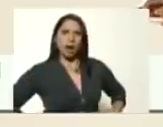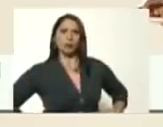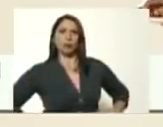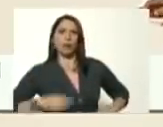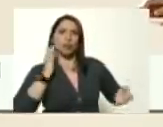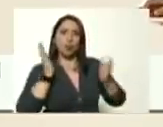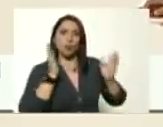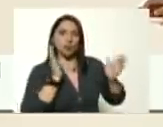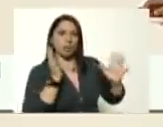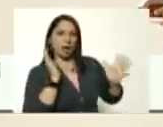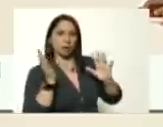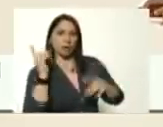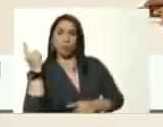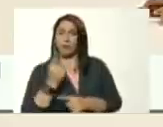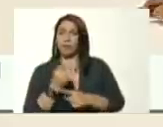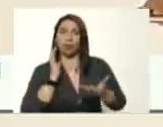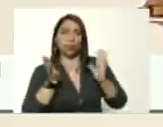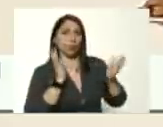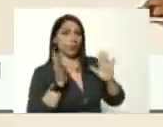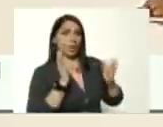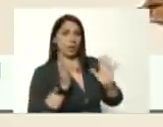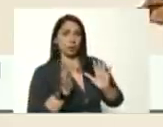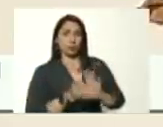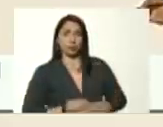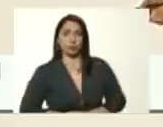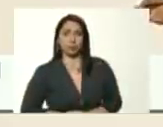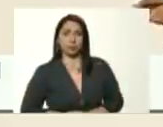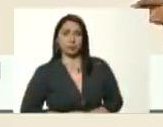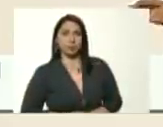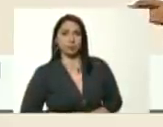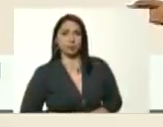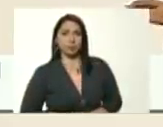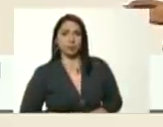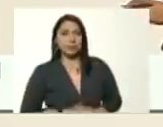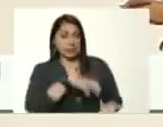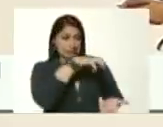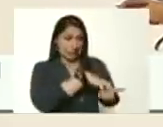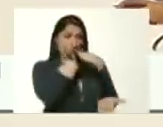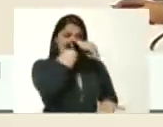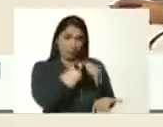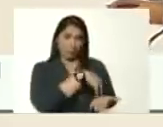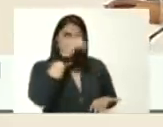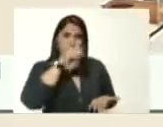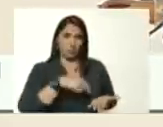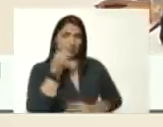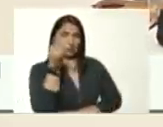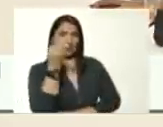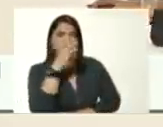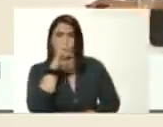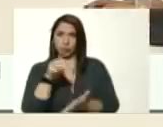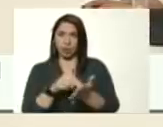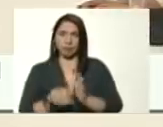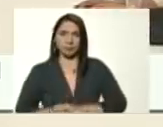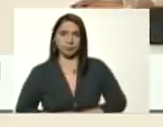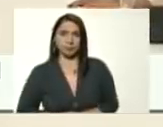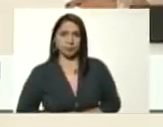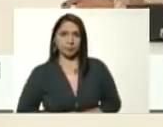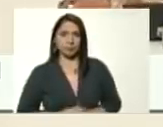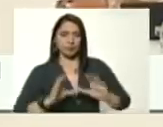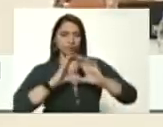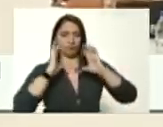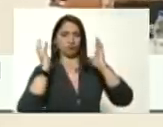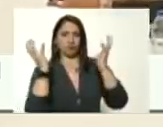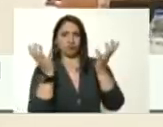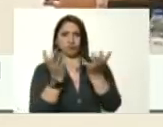comunicantes en este caso concreto entre el estado carabobo la asamblea nacional y el mundo